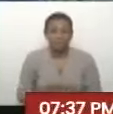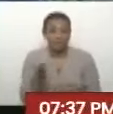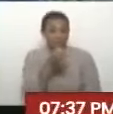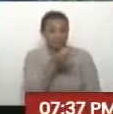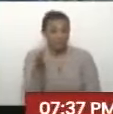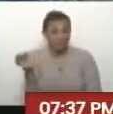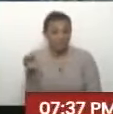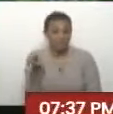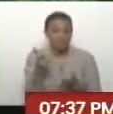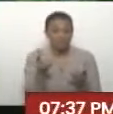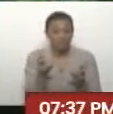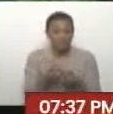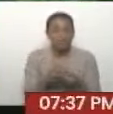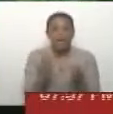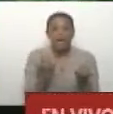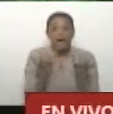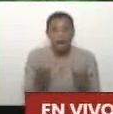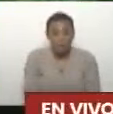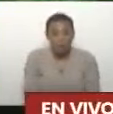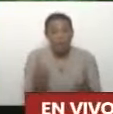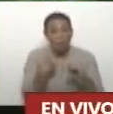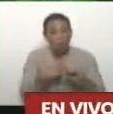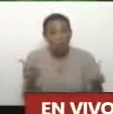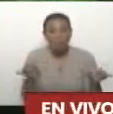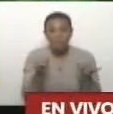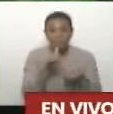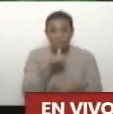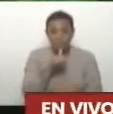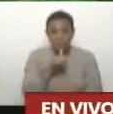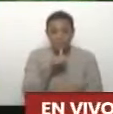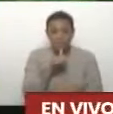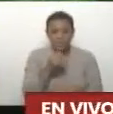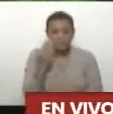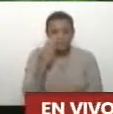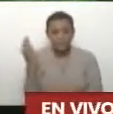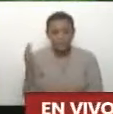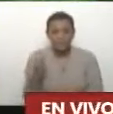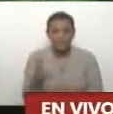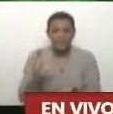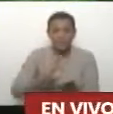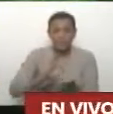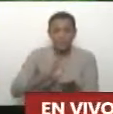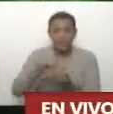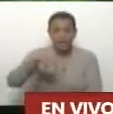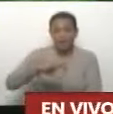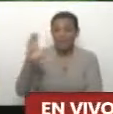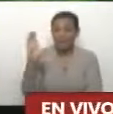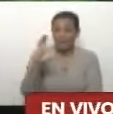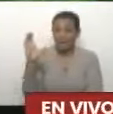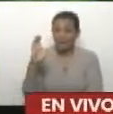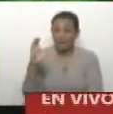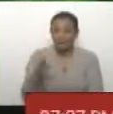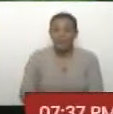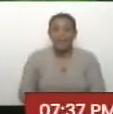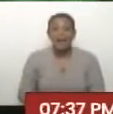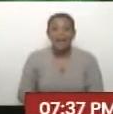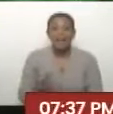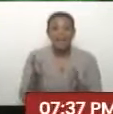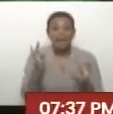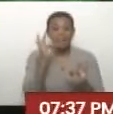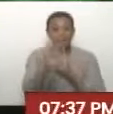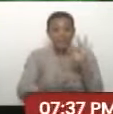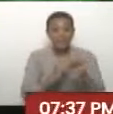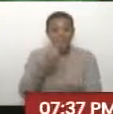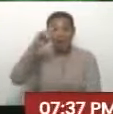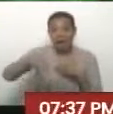excelente vamos a seguir revisando eh lo vemos en Ciudad Caracas Y es que la filven ha sido extendida hasta